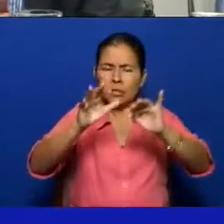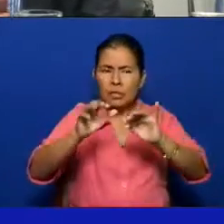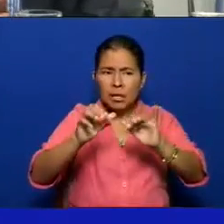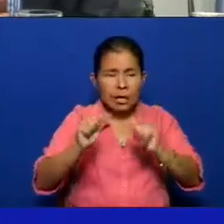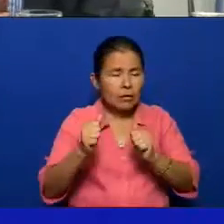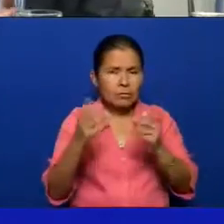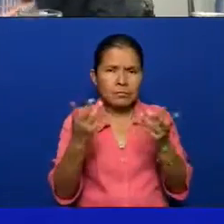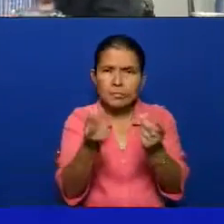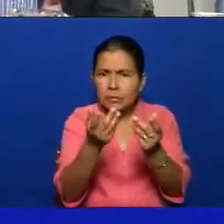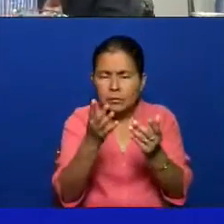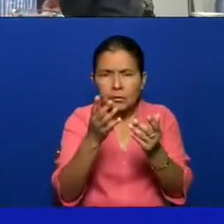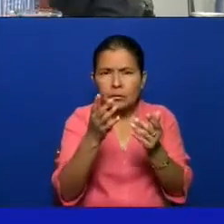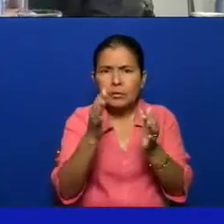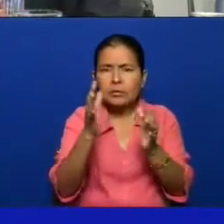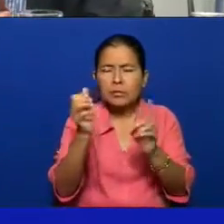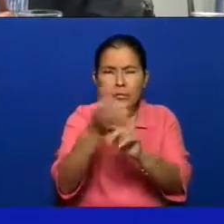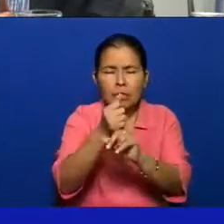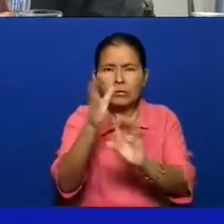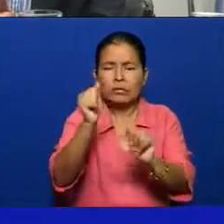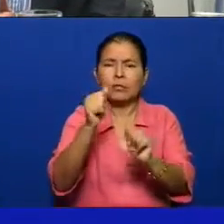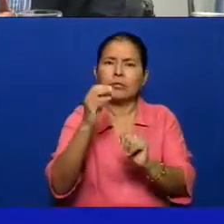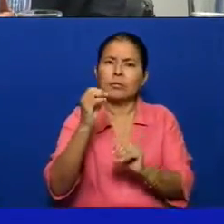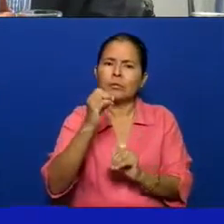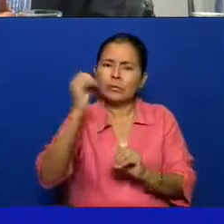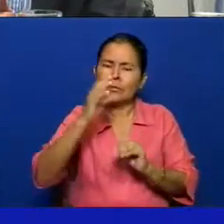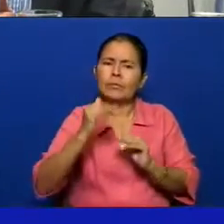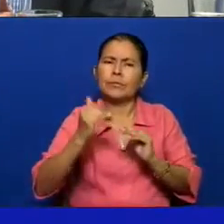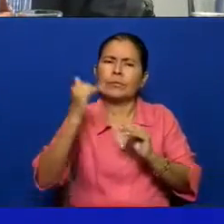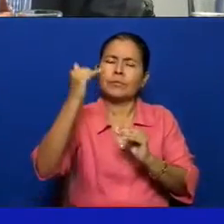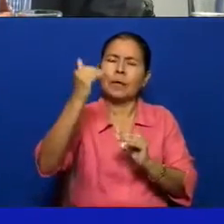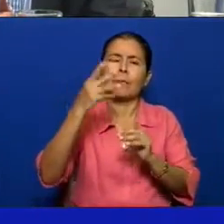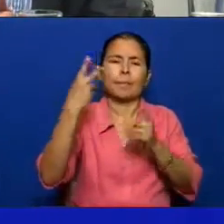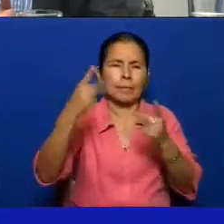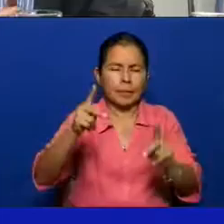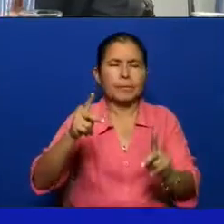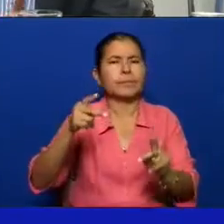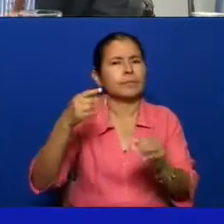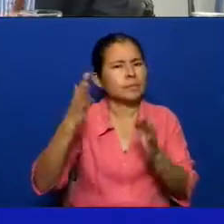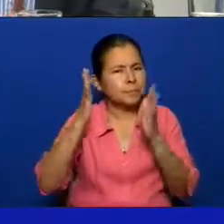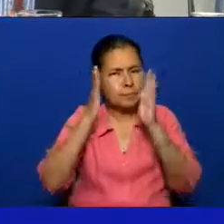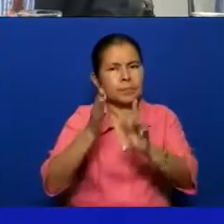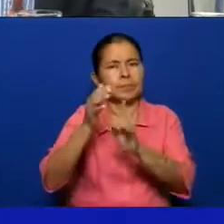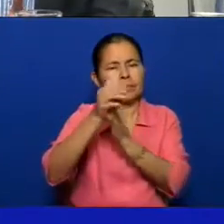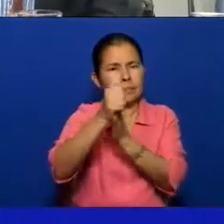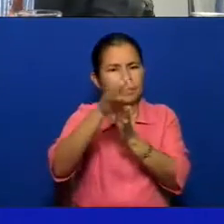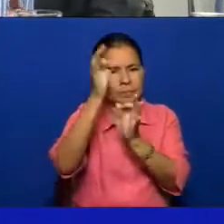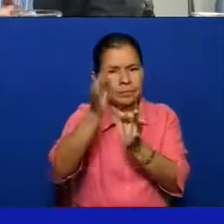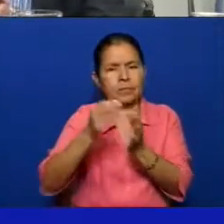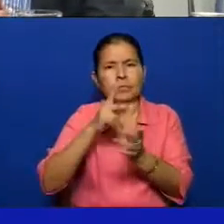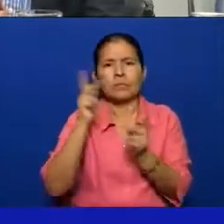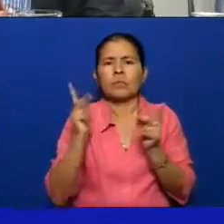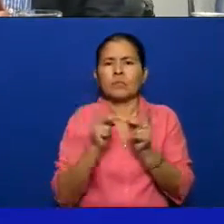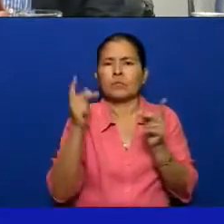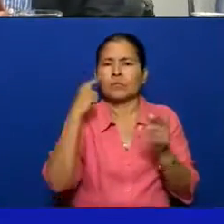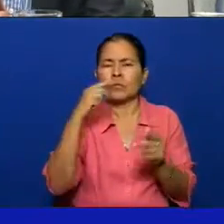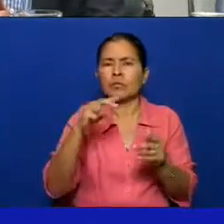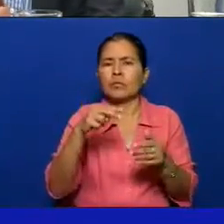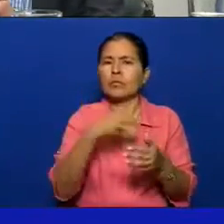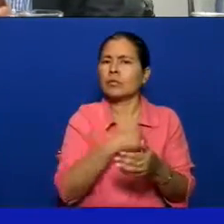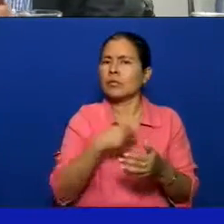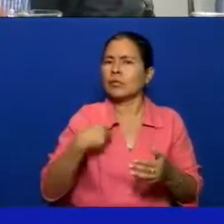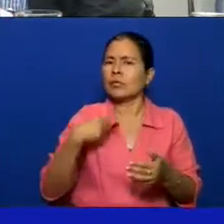esperados todavía, pero vamos en el camino correcto. Eso es fundamental. Reconocer que las acciones que se están